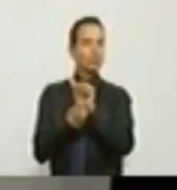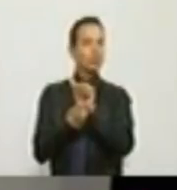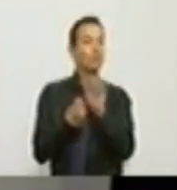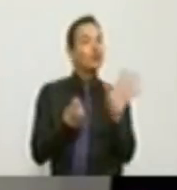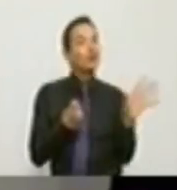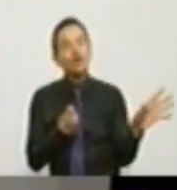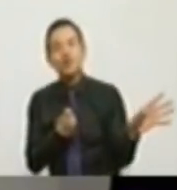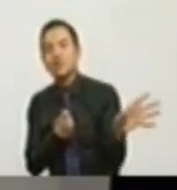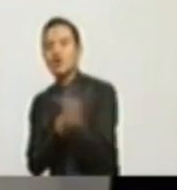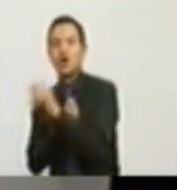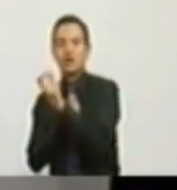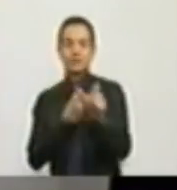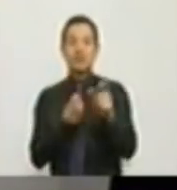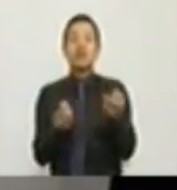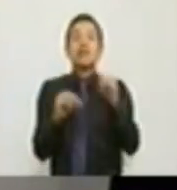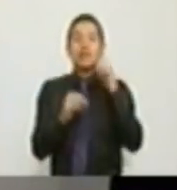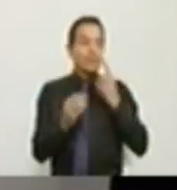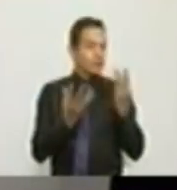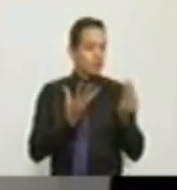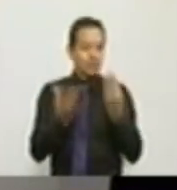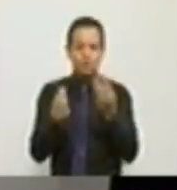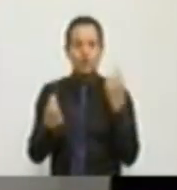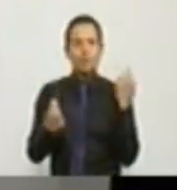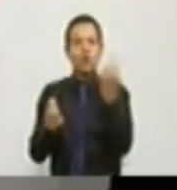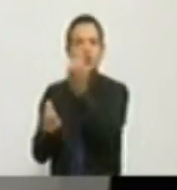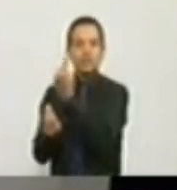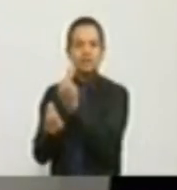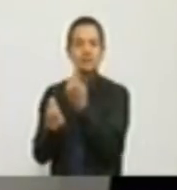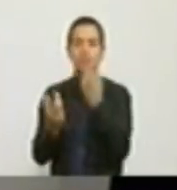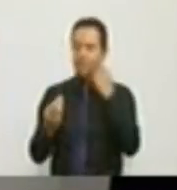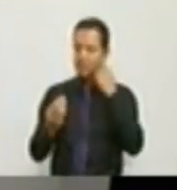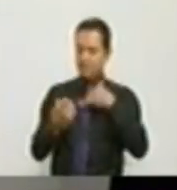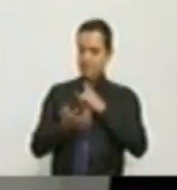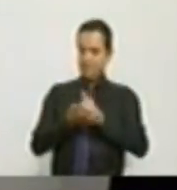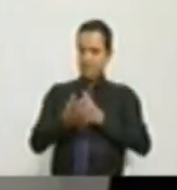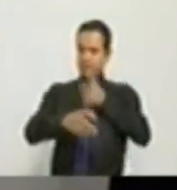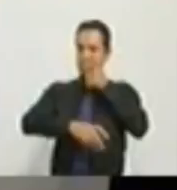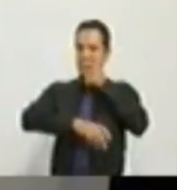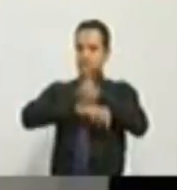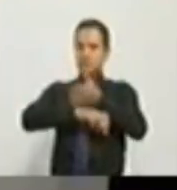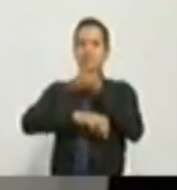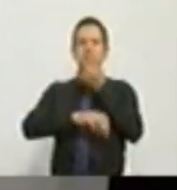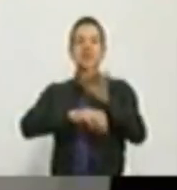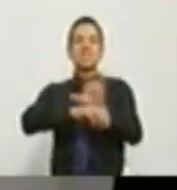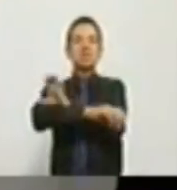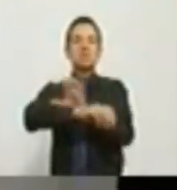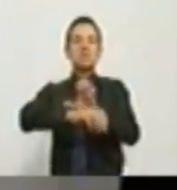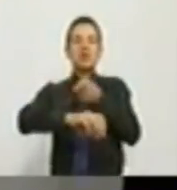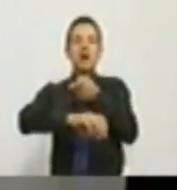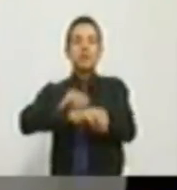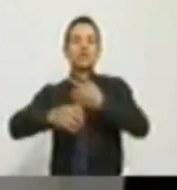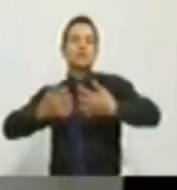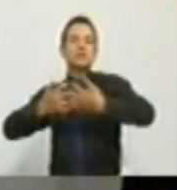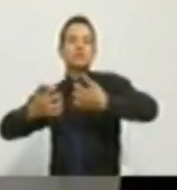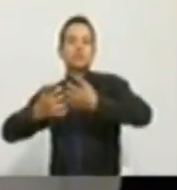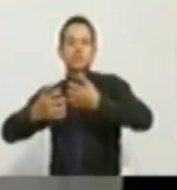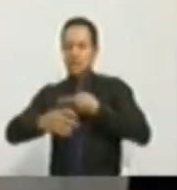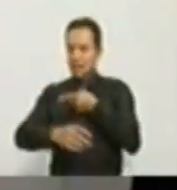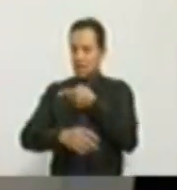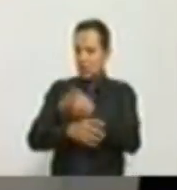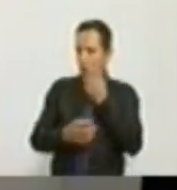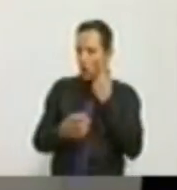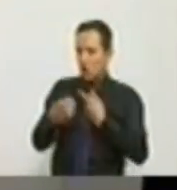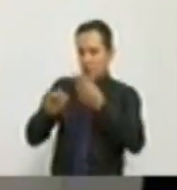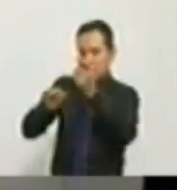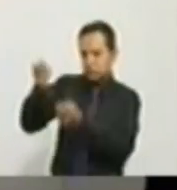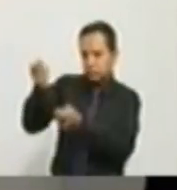partidos políticos, para que podamos hacerle una auditoría al software con el que se manejan las elecciones en Colombia.